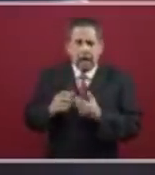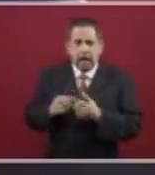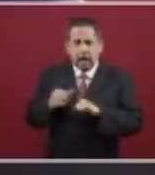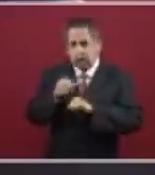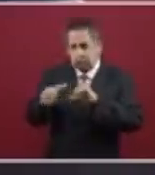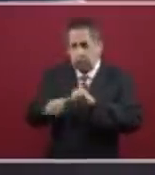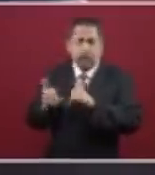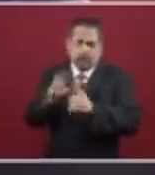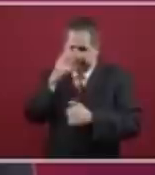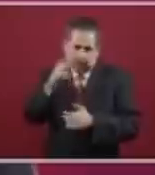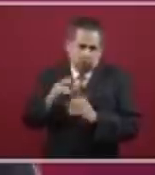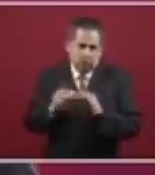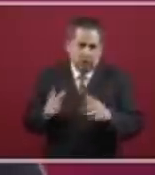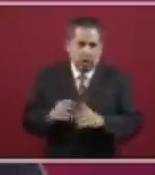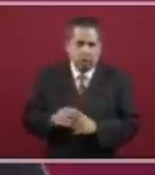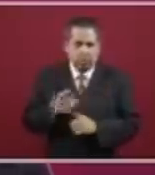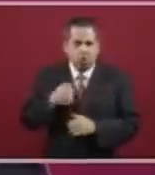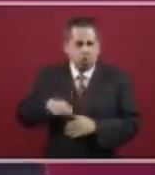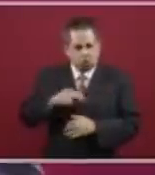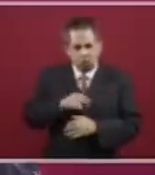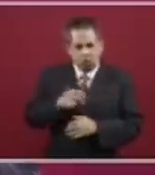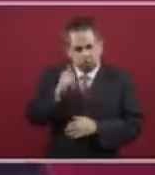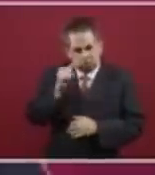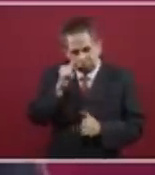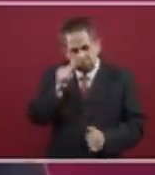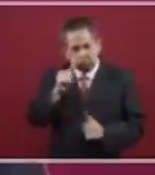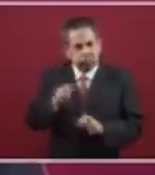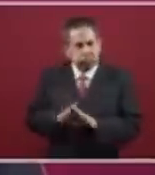para México, pero nosotros estamos